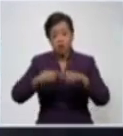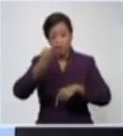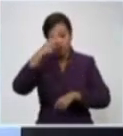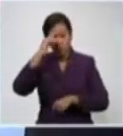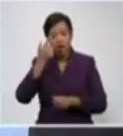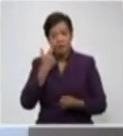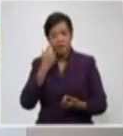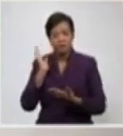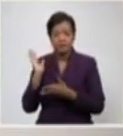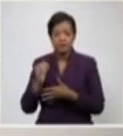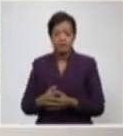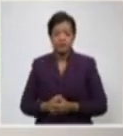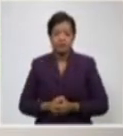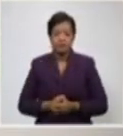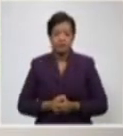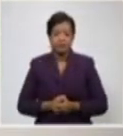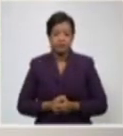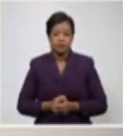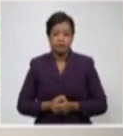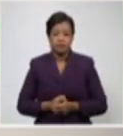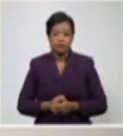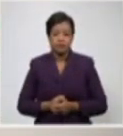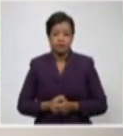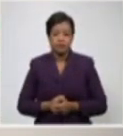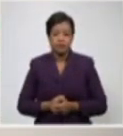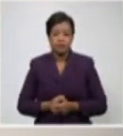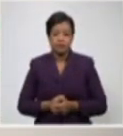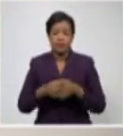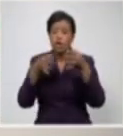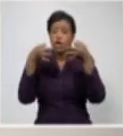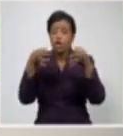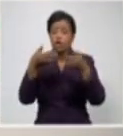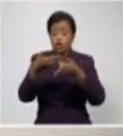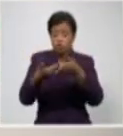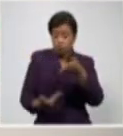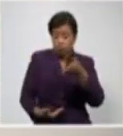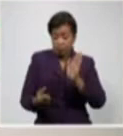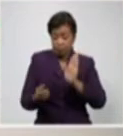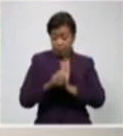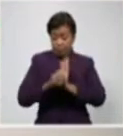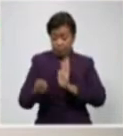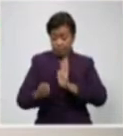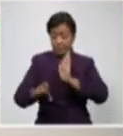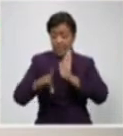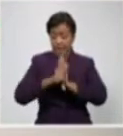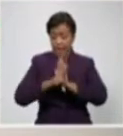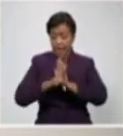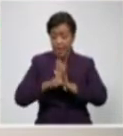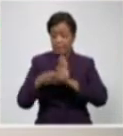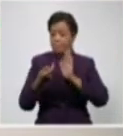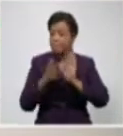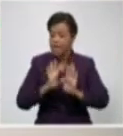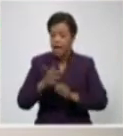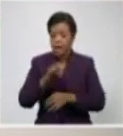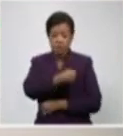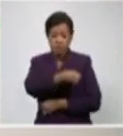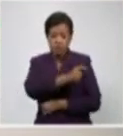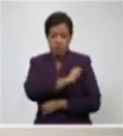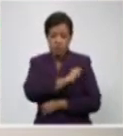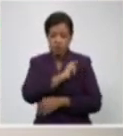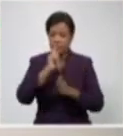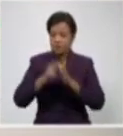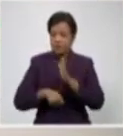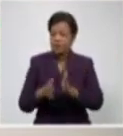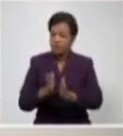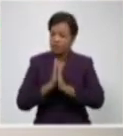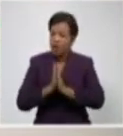este blog. Adelante. En que el documento legal se iba a poner público con las firmas. Ese PDF final, por favor,